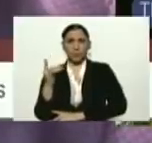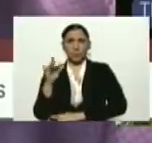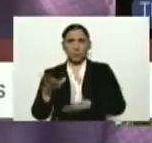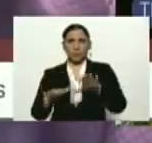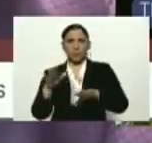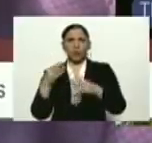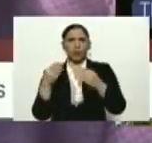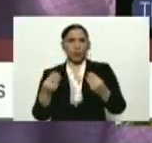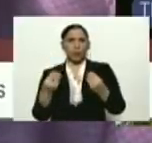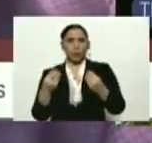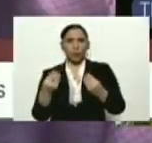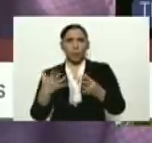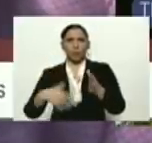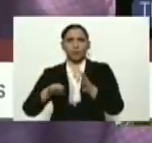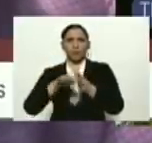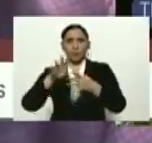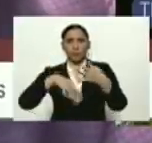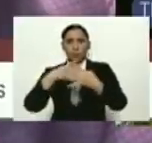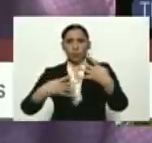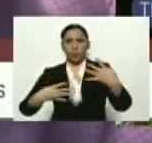cómo reprogramar,